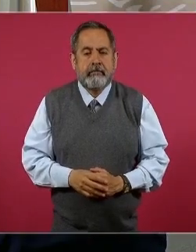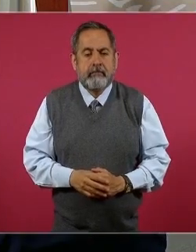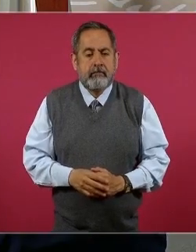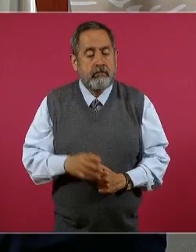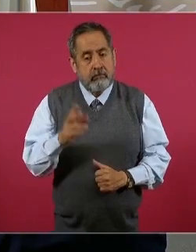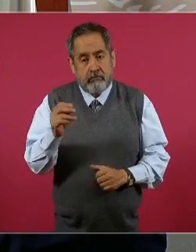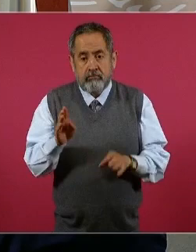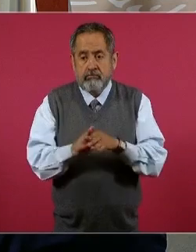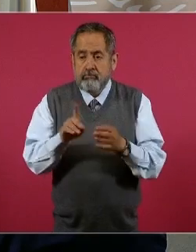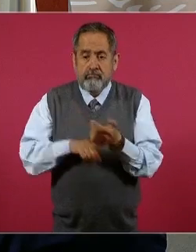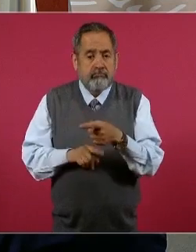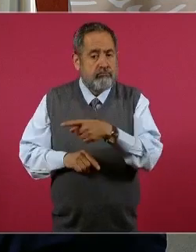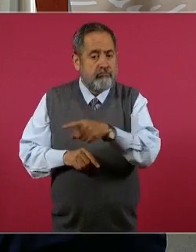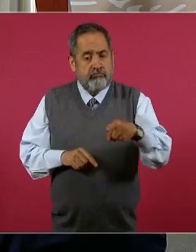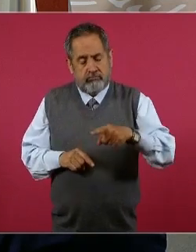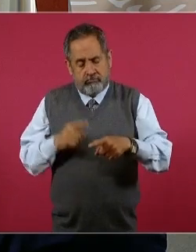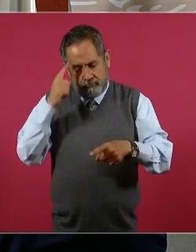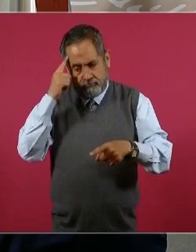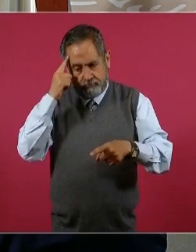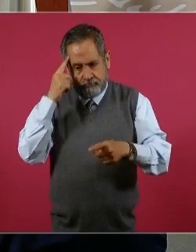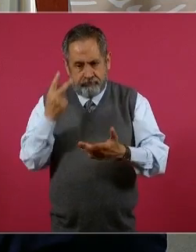que se pronuncien